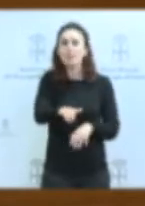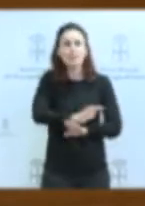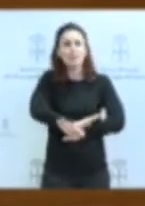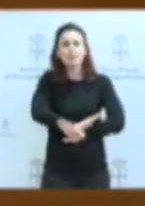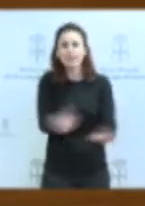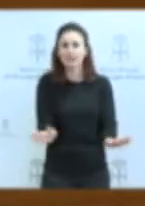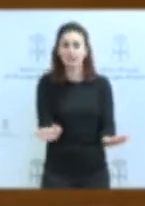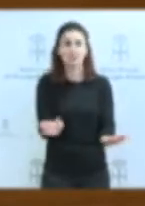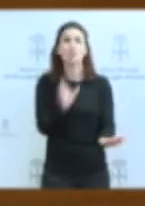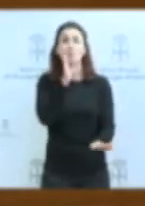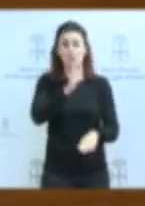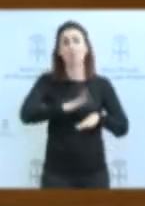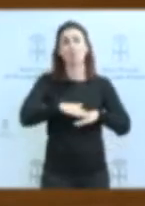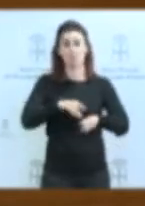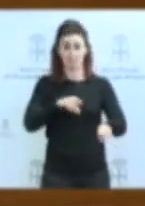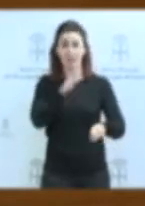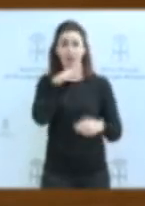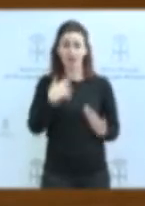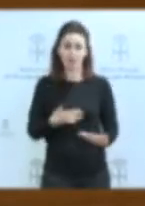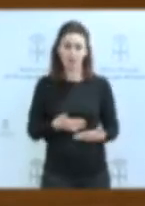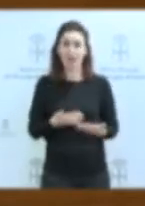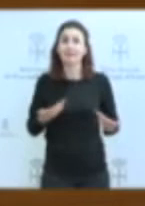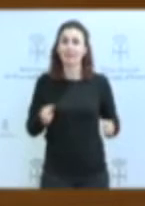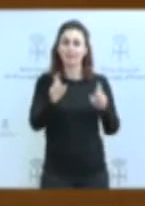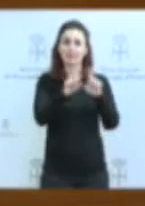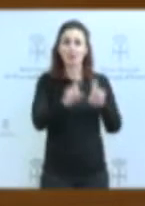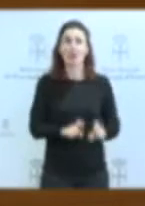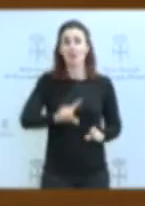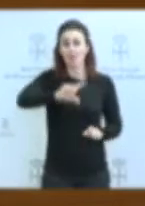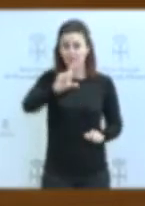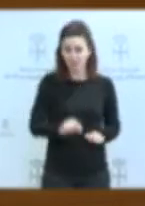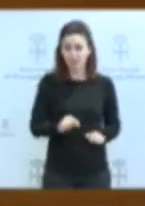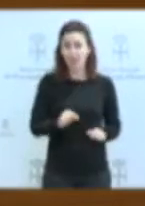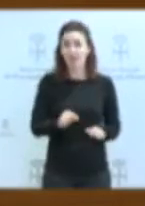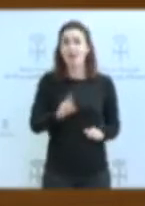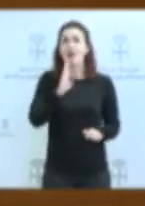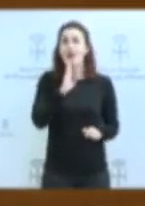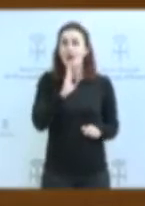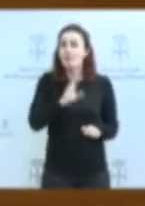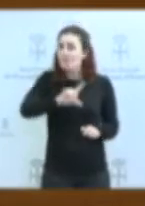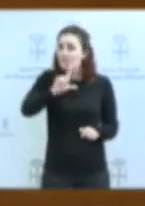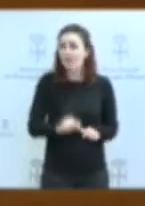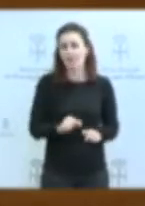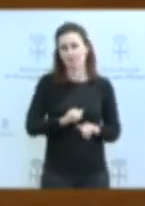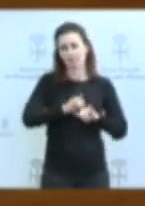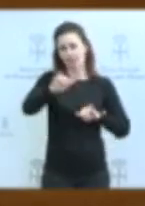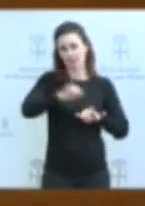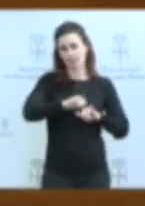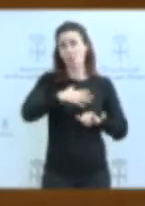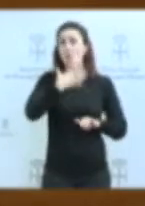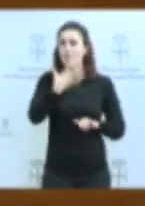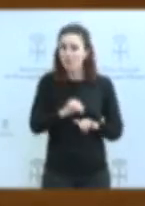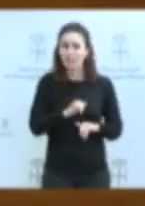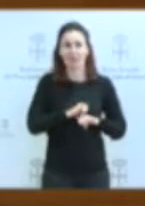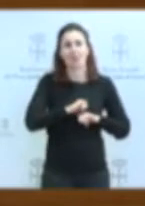que las compañías low cost, esas compañías de bajo coste, puedan optar a operar esos destinos clave para Asturias.